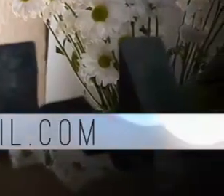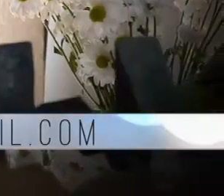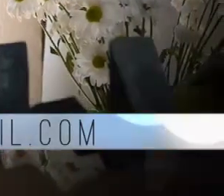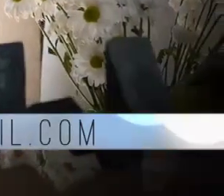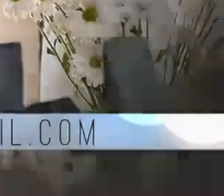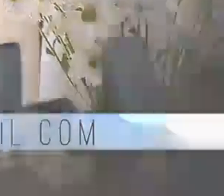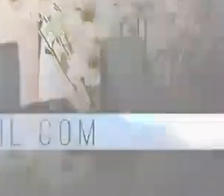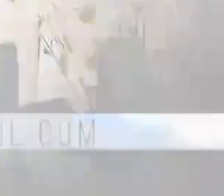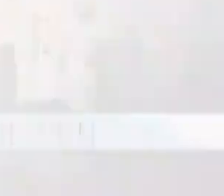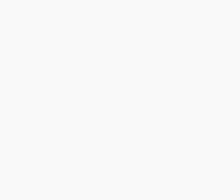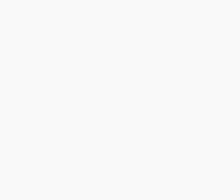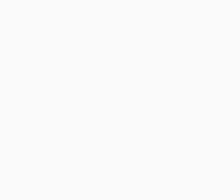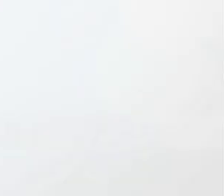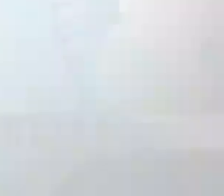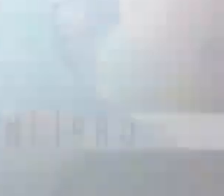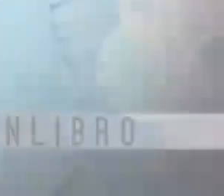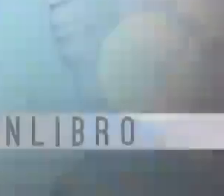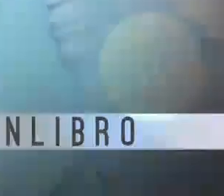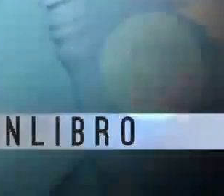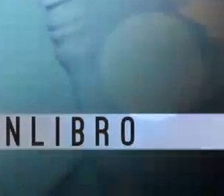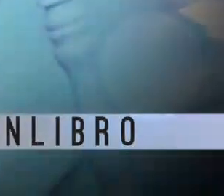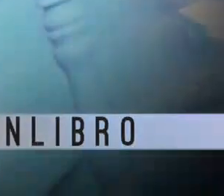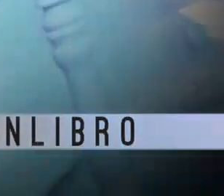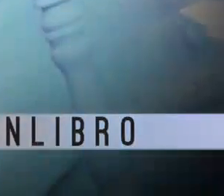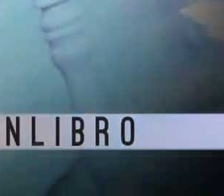vas a disfrutar.